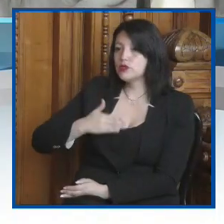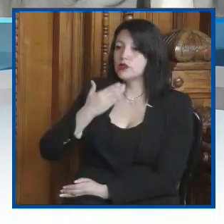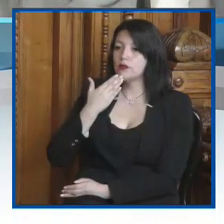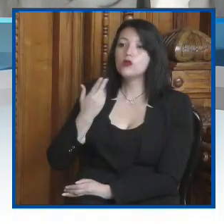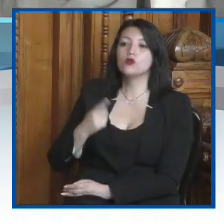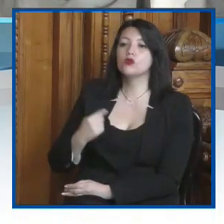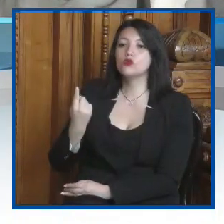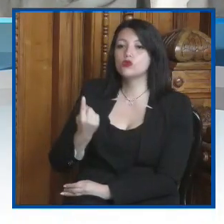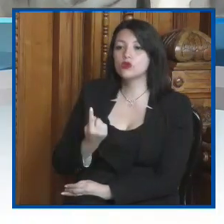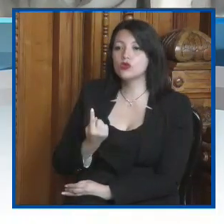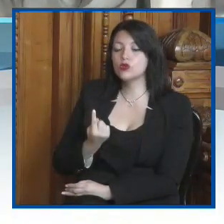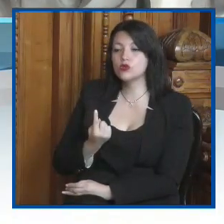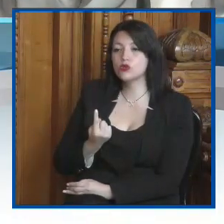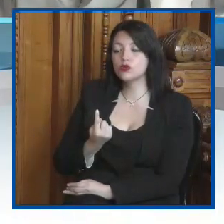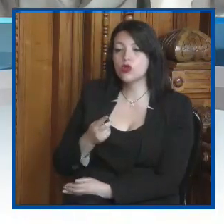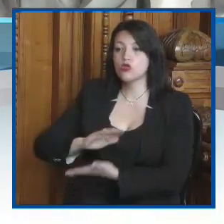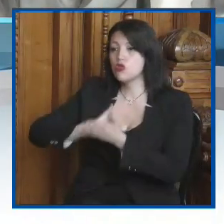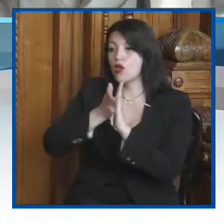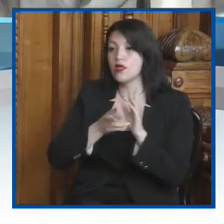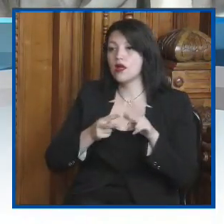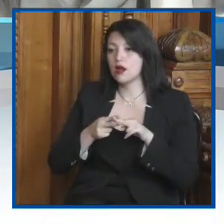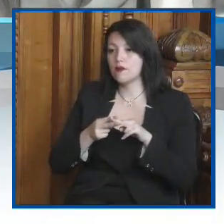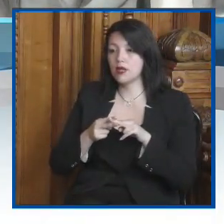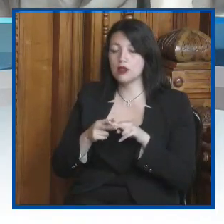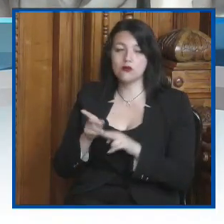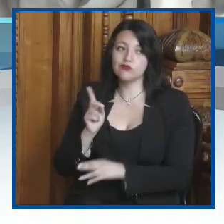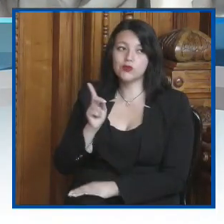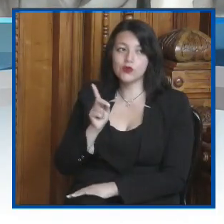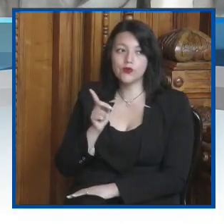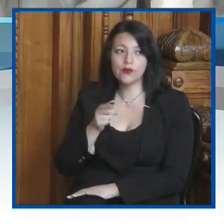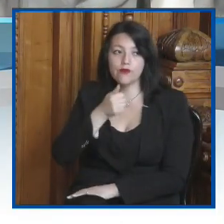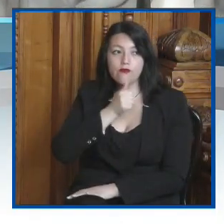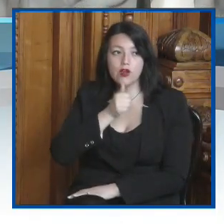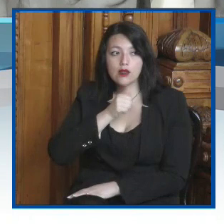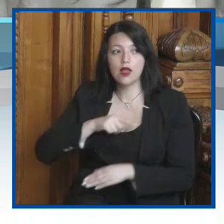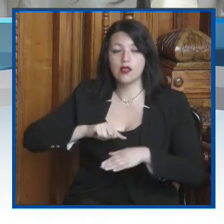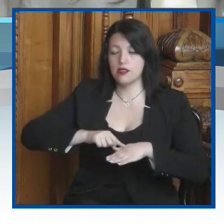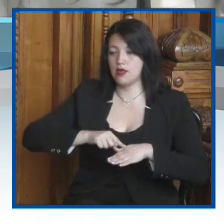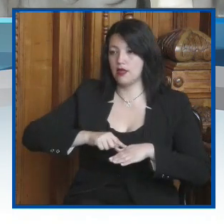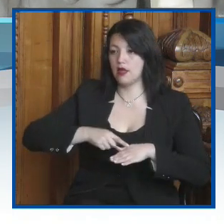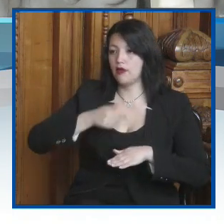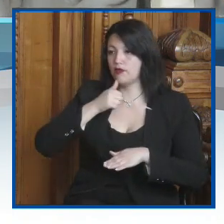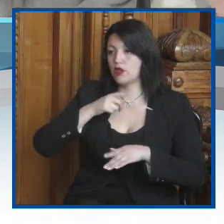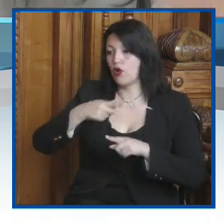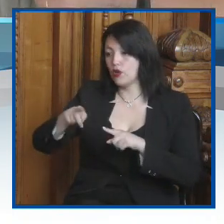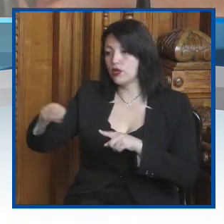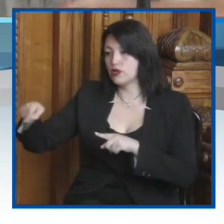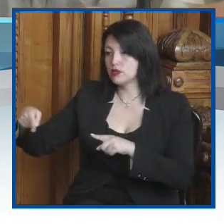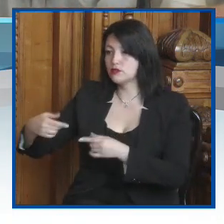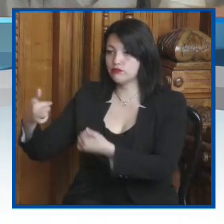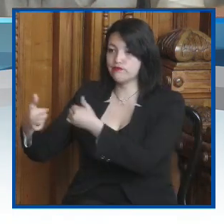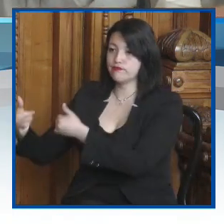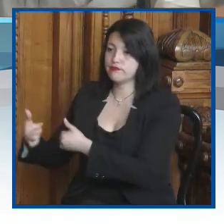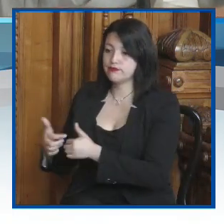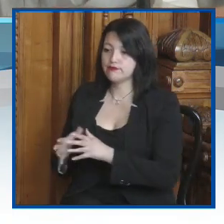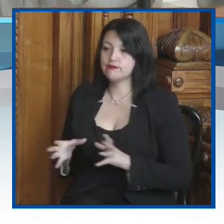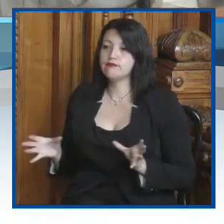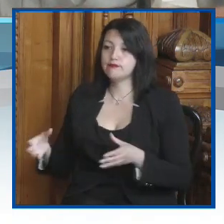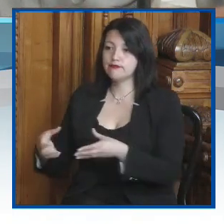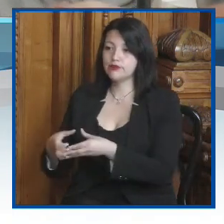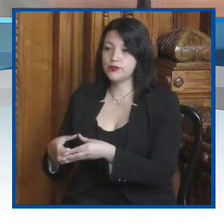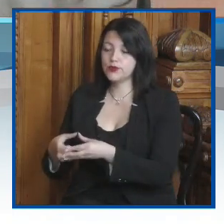nosotros tampoco tenemos todas las herramientas técnicas para empezar a trabajar el lenguaje claro.